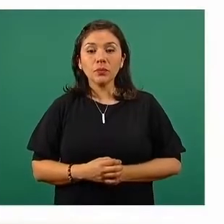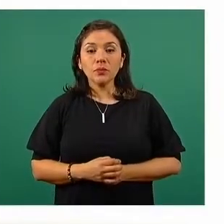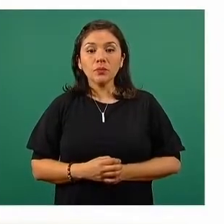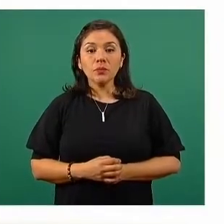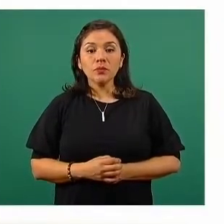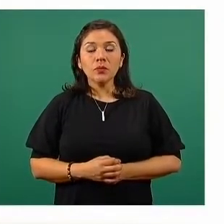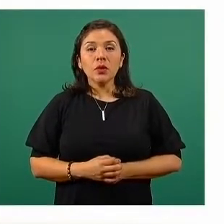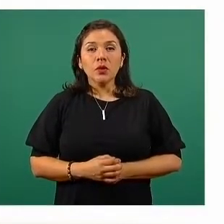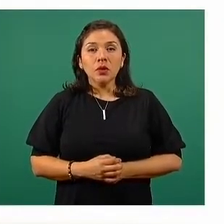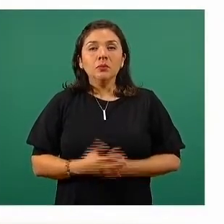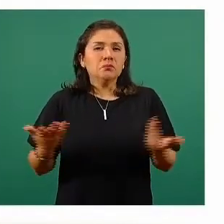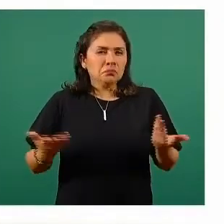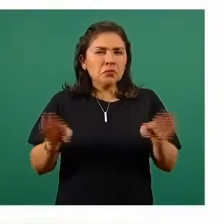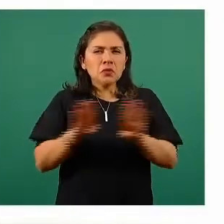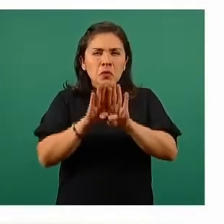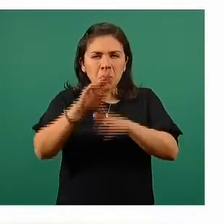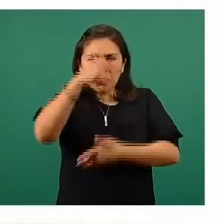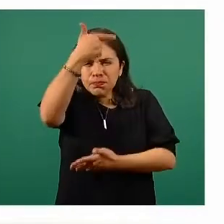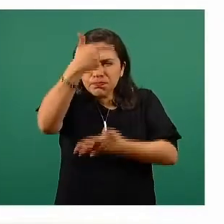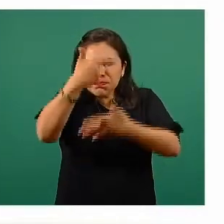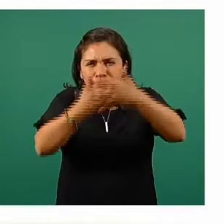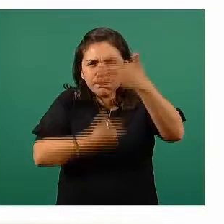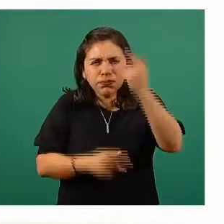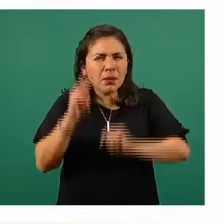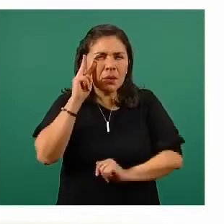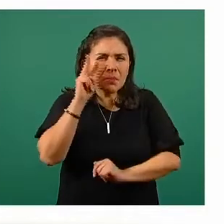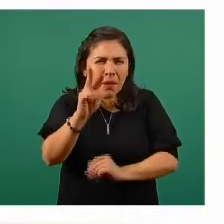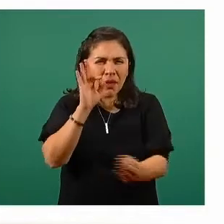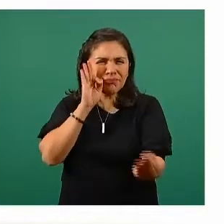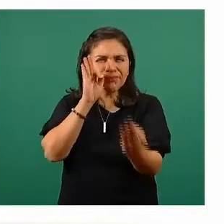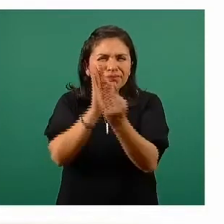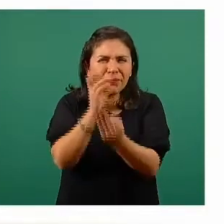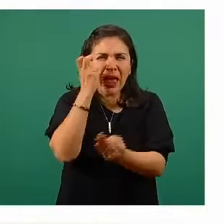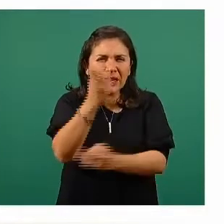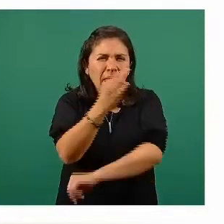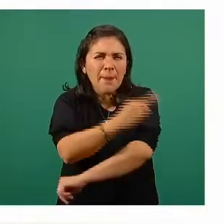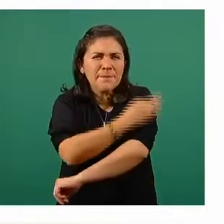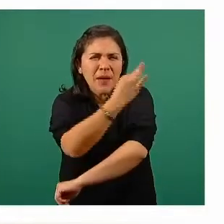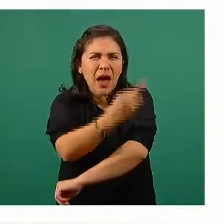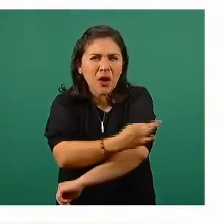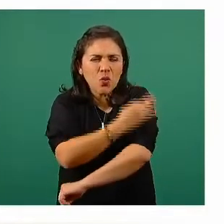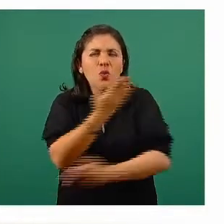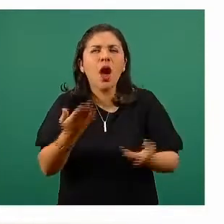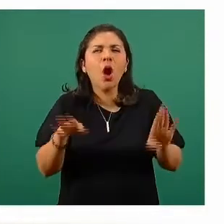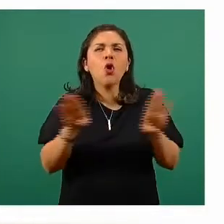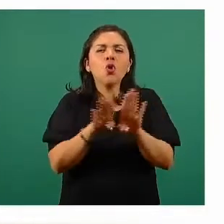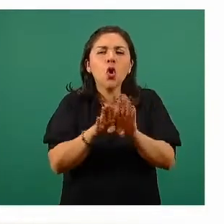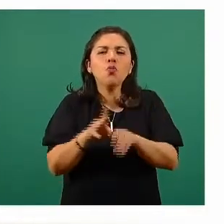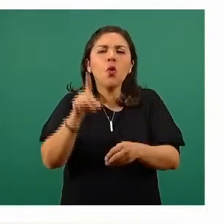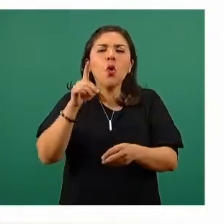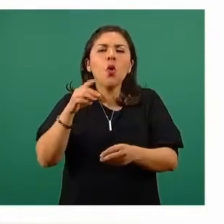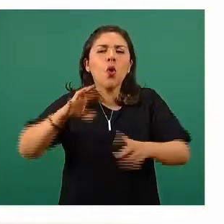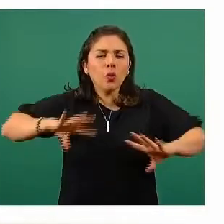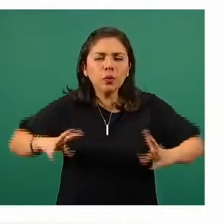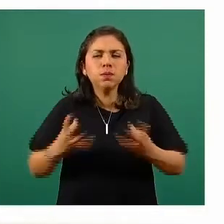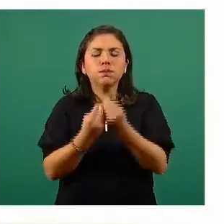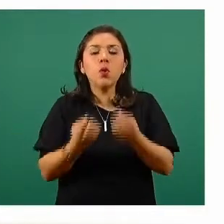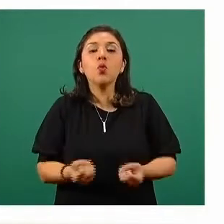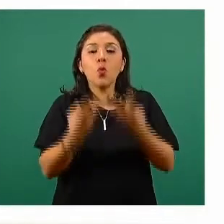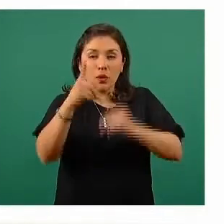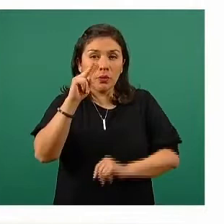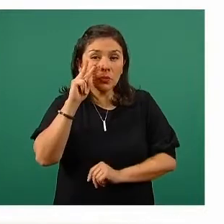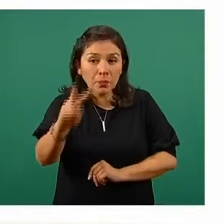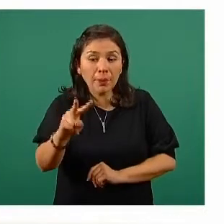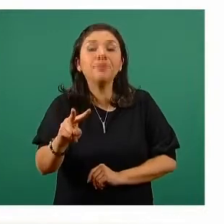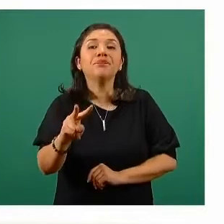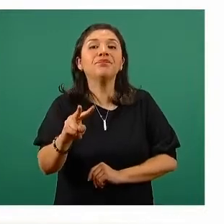Si nosotros hacemos un conteo o una visualización de estas dosis que se han venido aplicando de forma acumulada, observamos